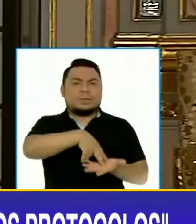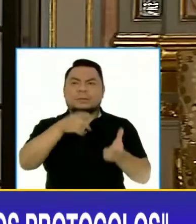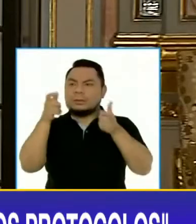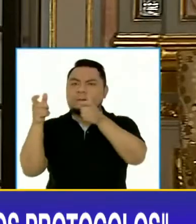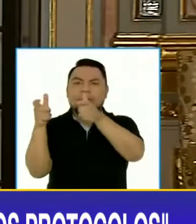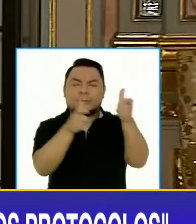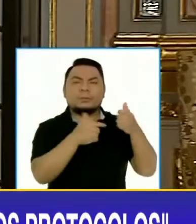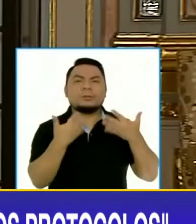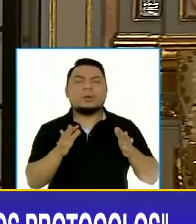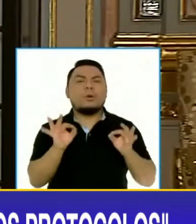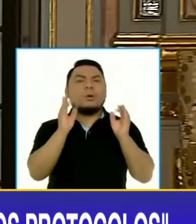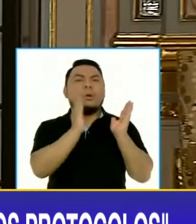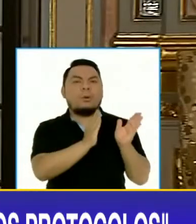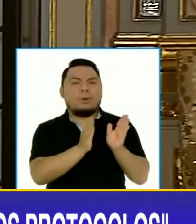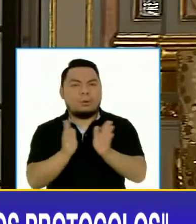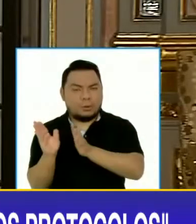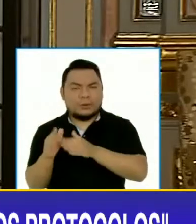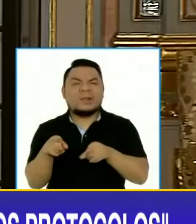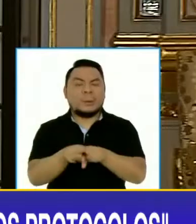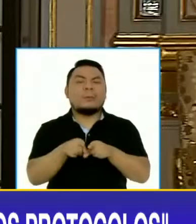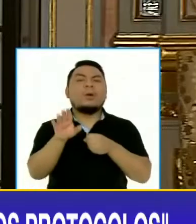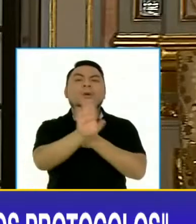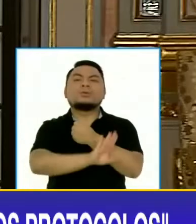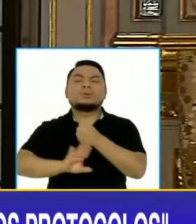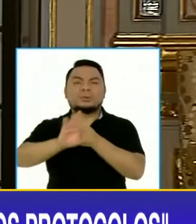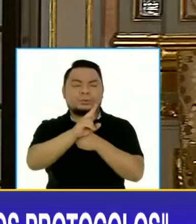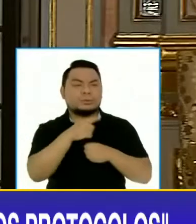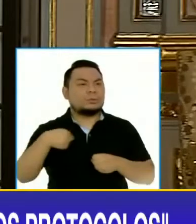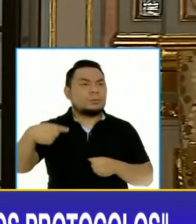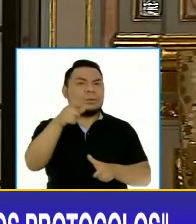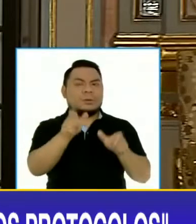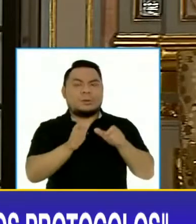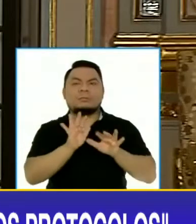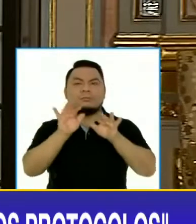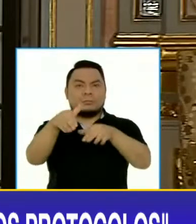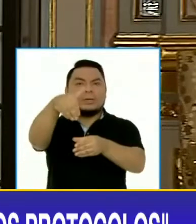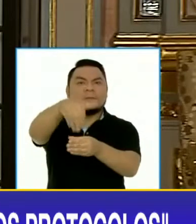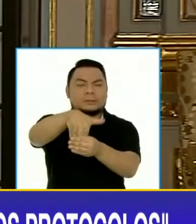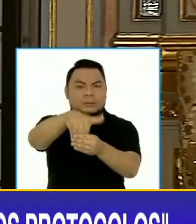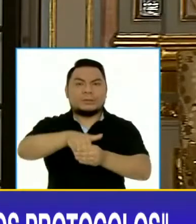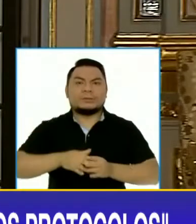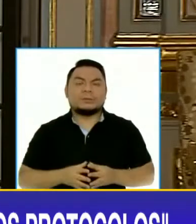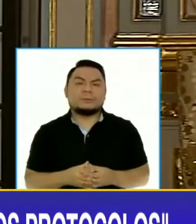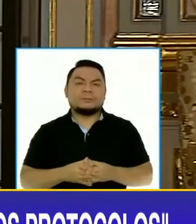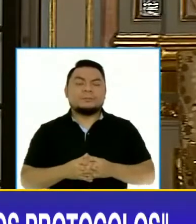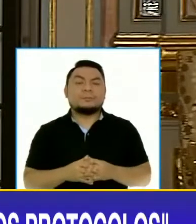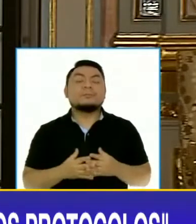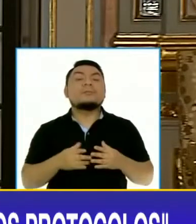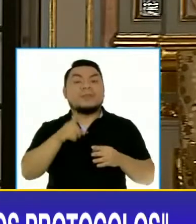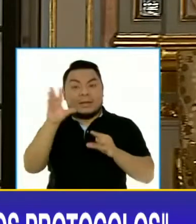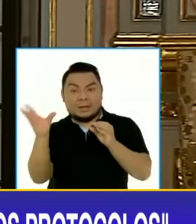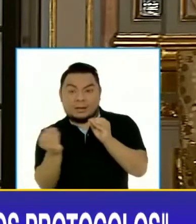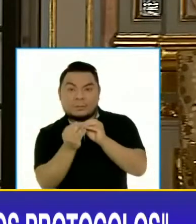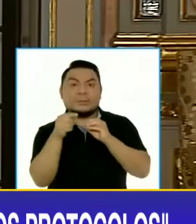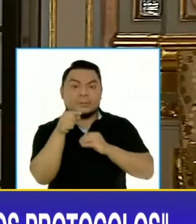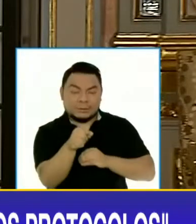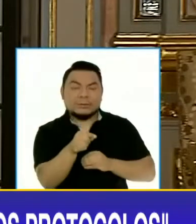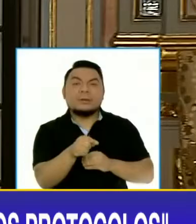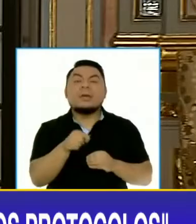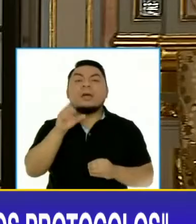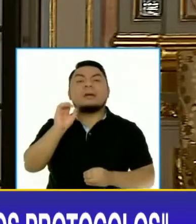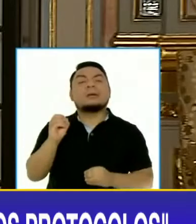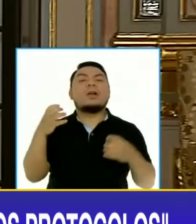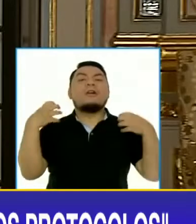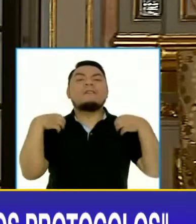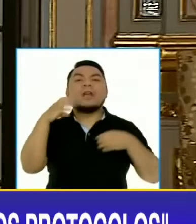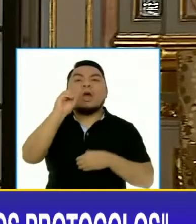para garantizar el orden público y la seguridad durante el desarrollo de las elecciones. Adicionalmente, la